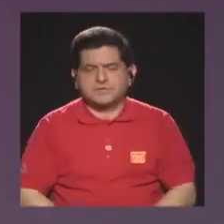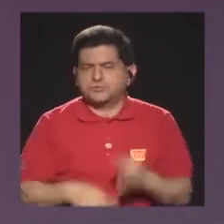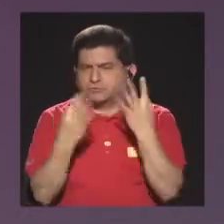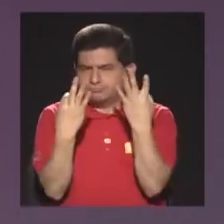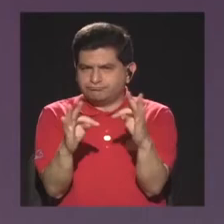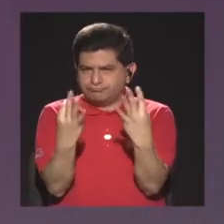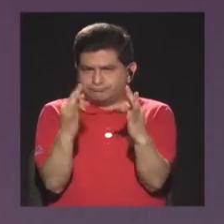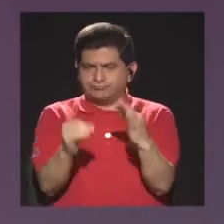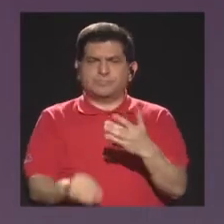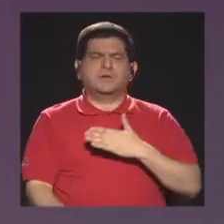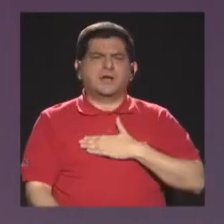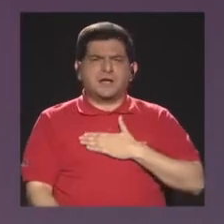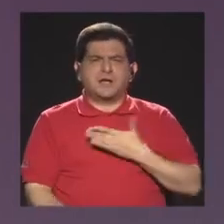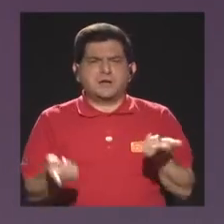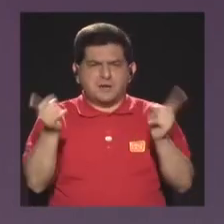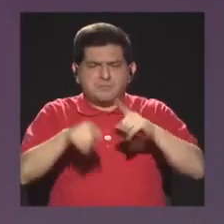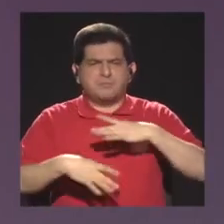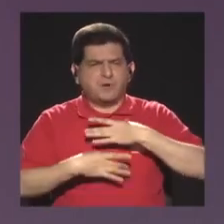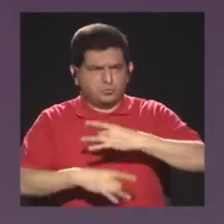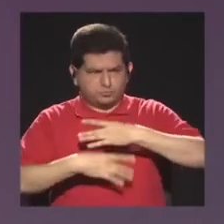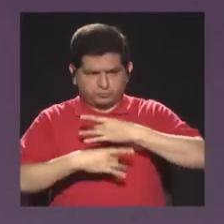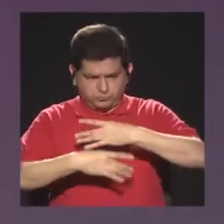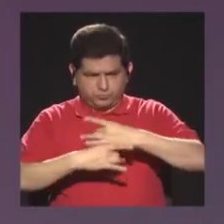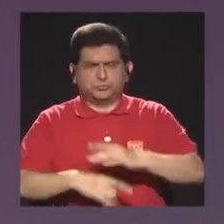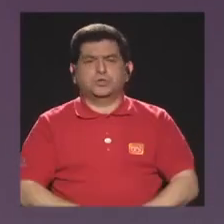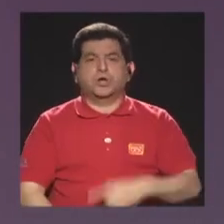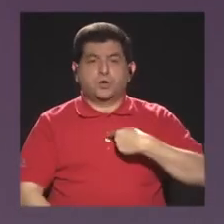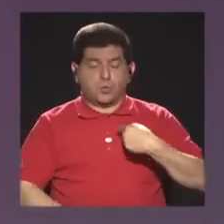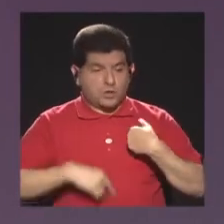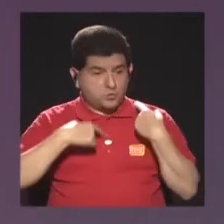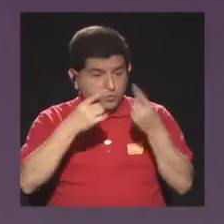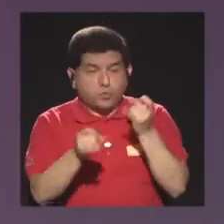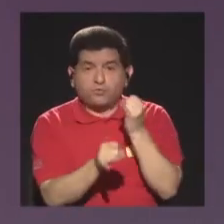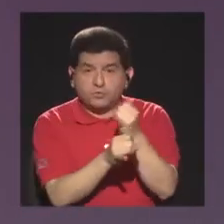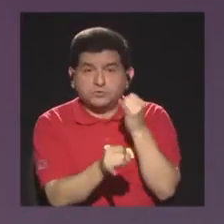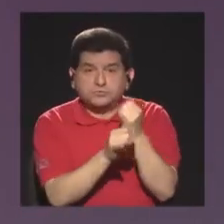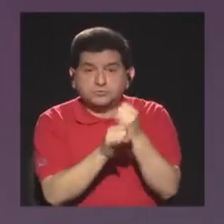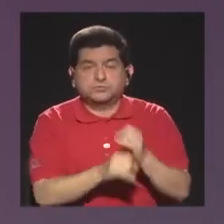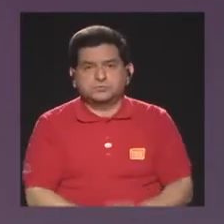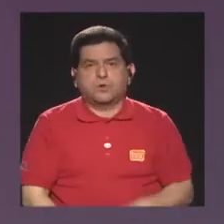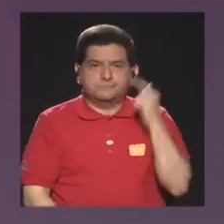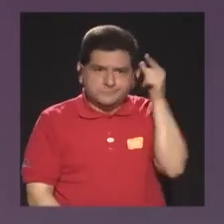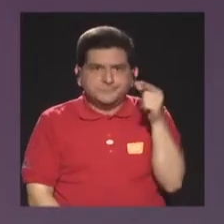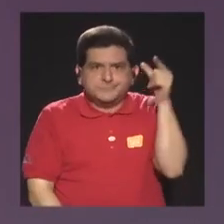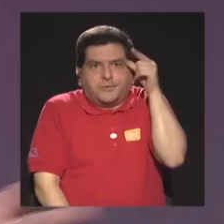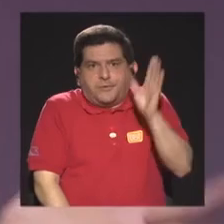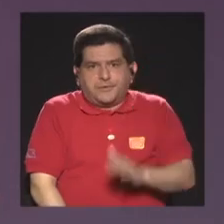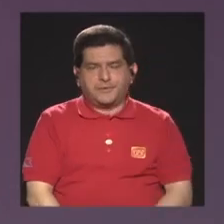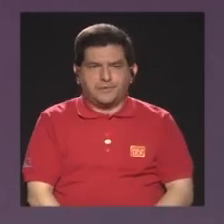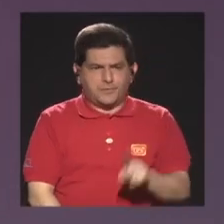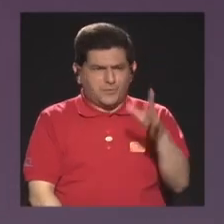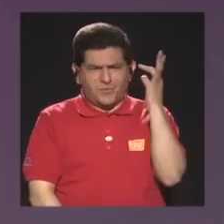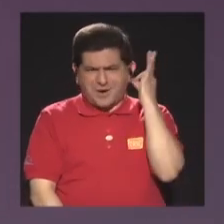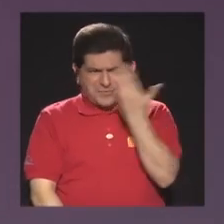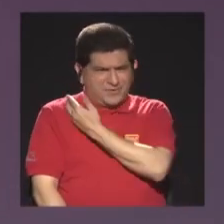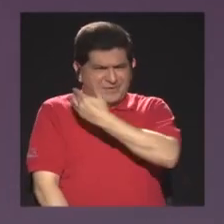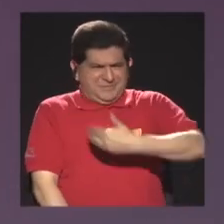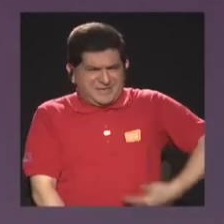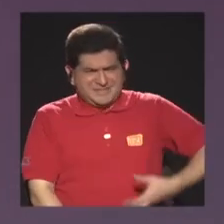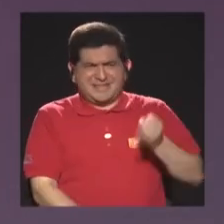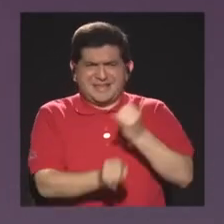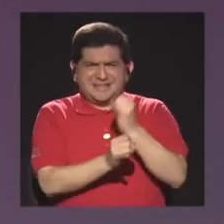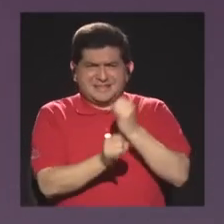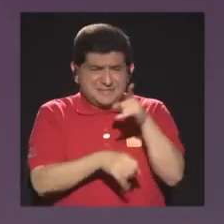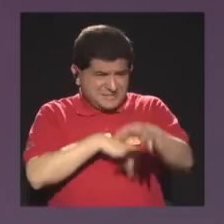posible. A mí me pasó algo muy interesante, ¿verdad? Cuando yo llegué a la institución, pues obviamente, sí, una mujer presidenta en una